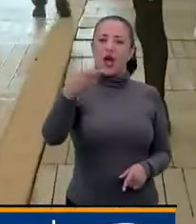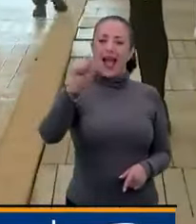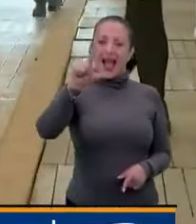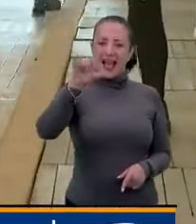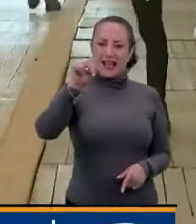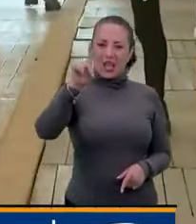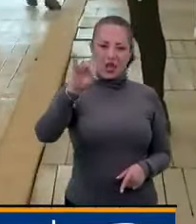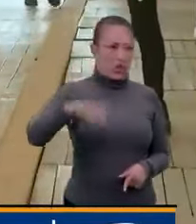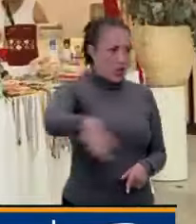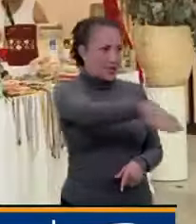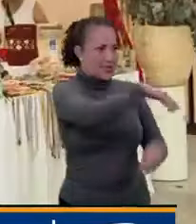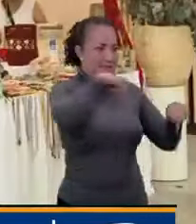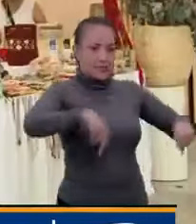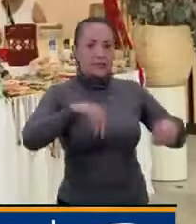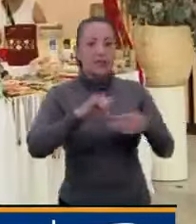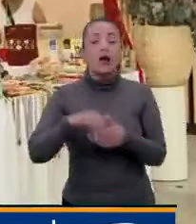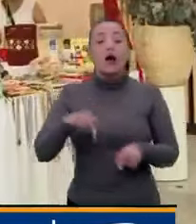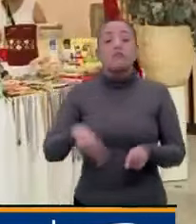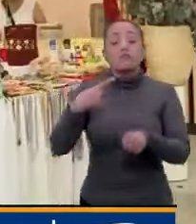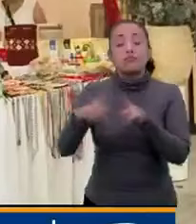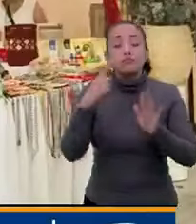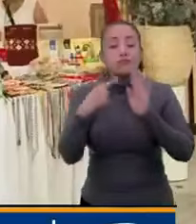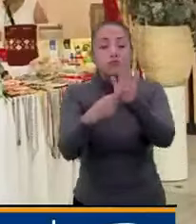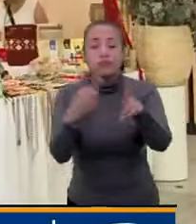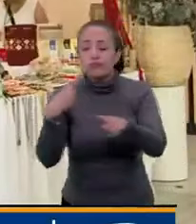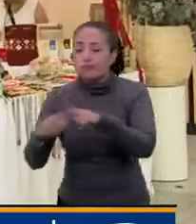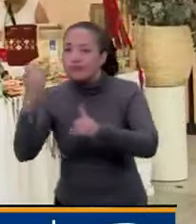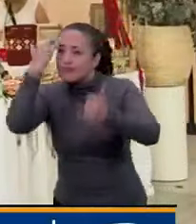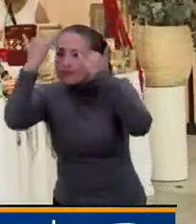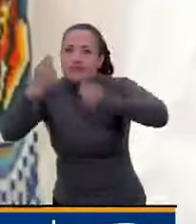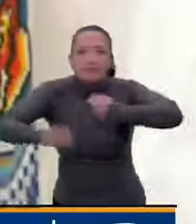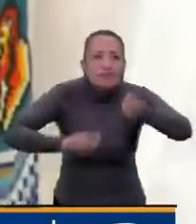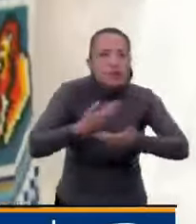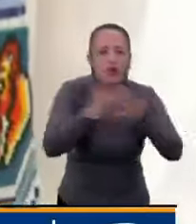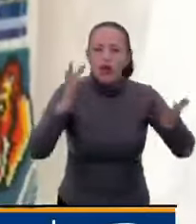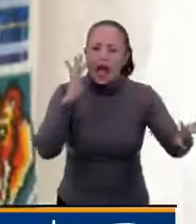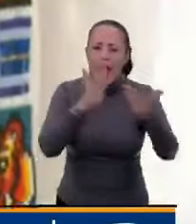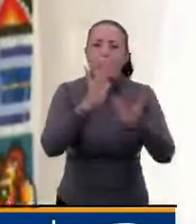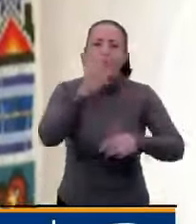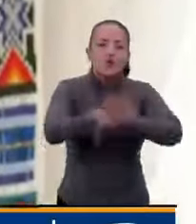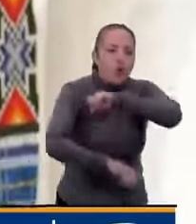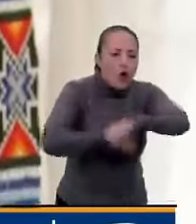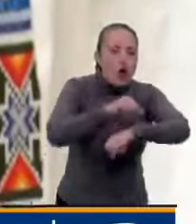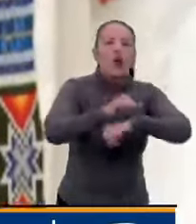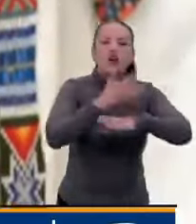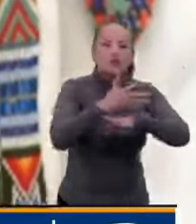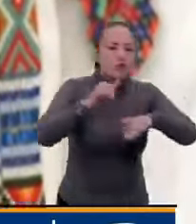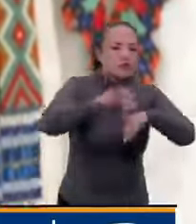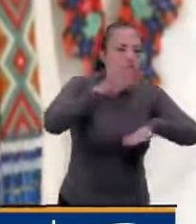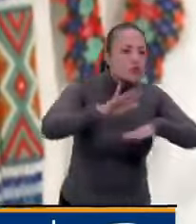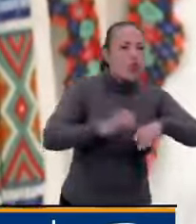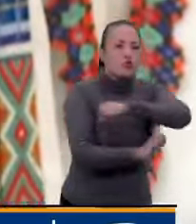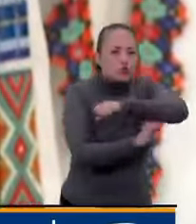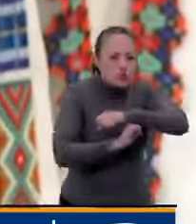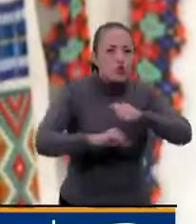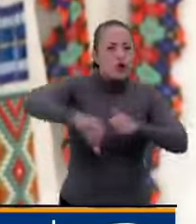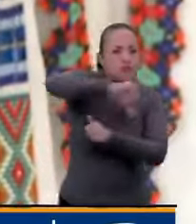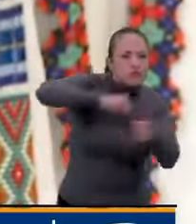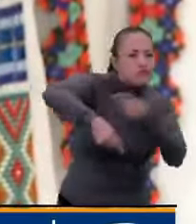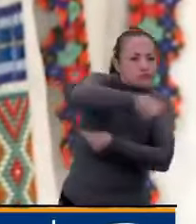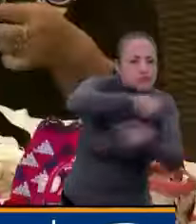hay más de 100 emprendimientos, por supuesto, todos relacionados con la sostenibilidad. Hay huerteros que tienen banco de semillas, hay una